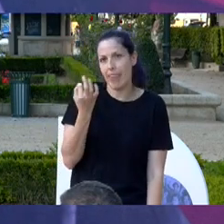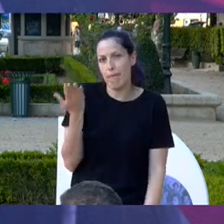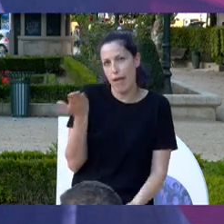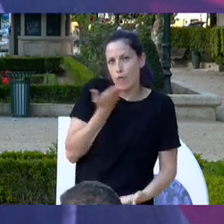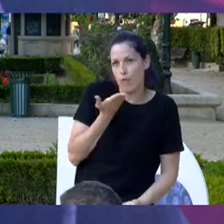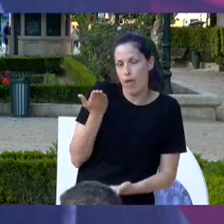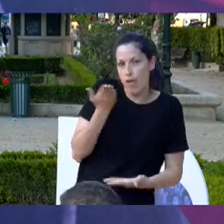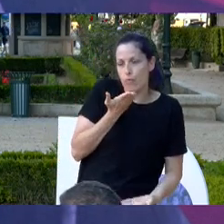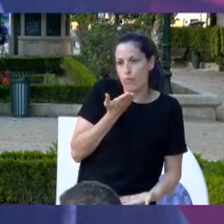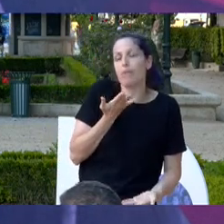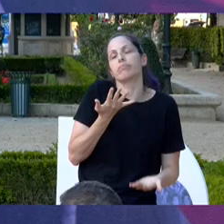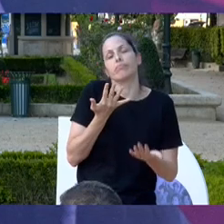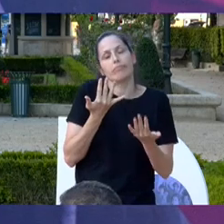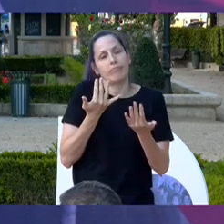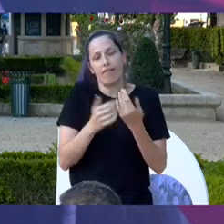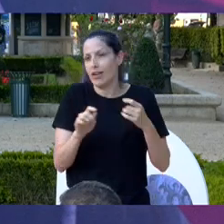las puertas